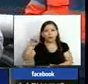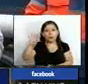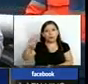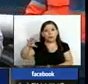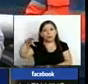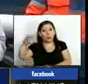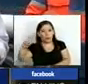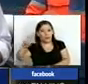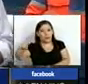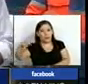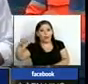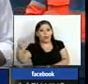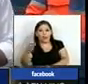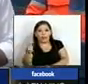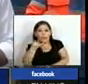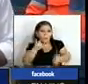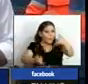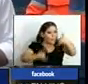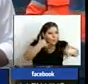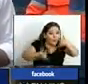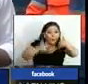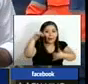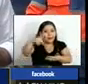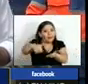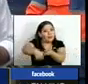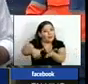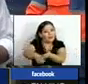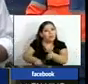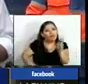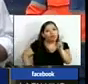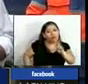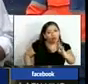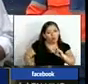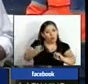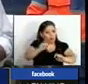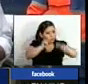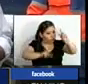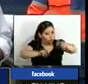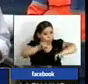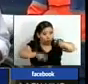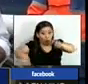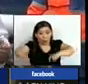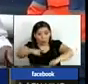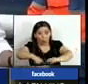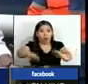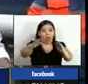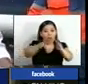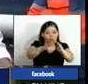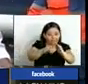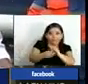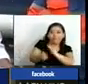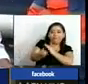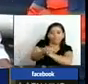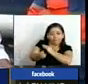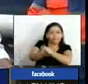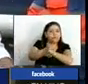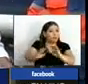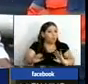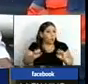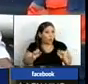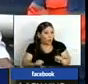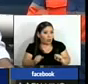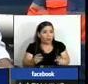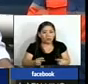450,000 números de teléfono del municipio de San Salvador nos ha permitido identificar y que la gente siga las recomendaciones y que la gente pueda